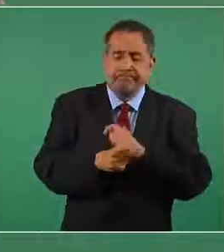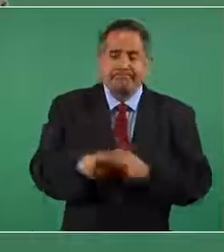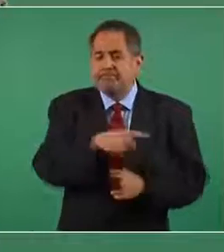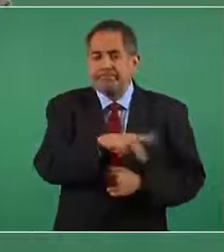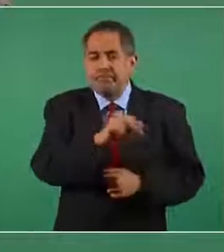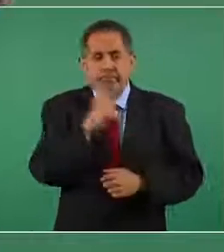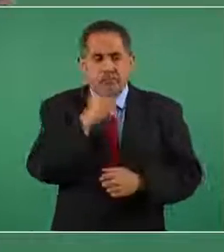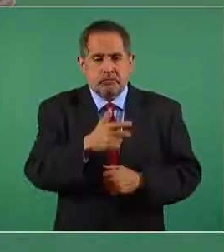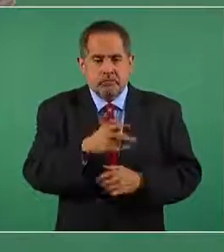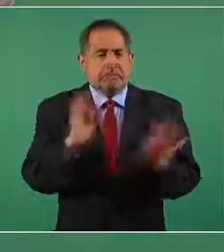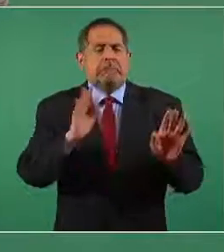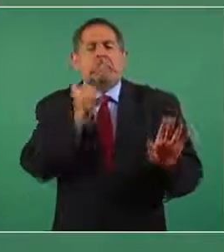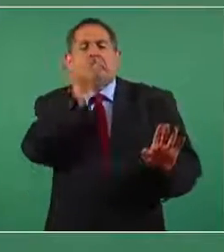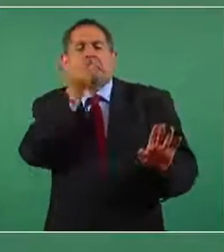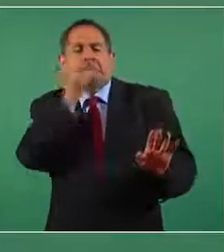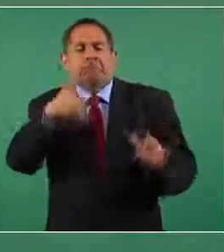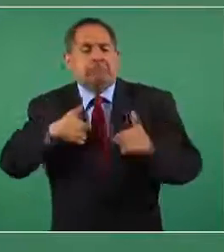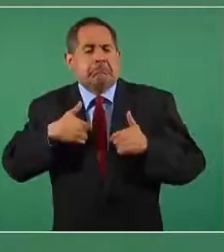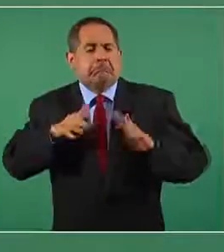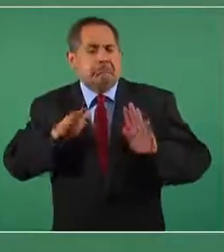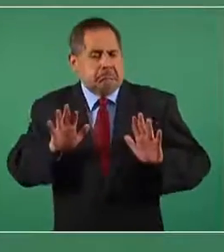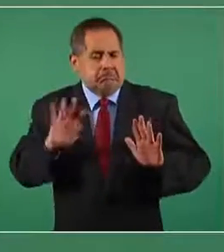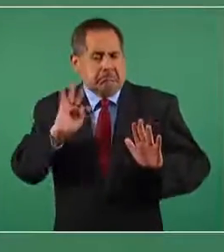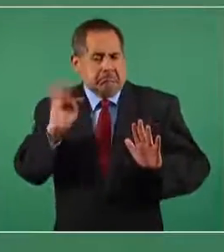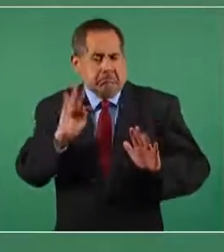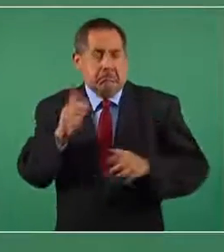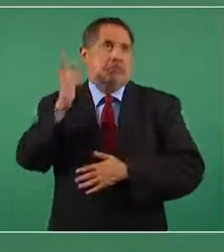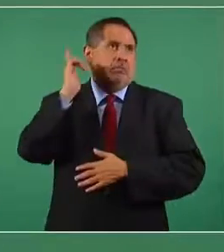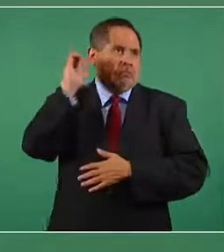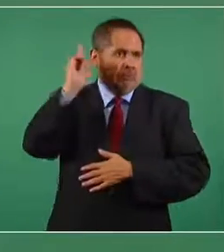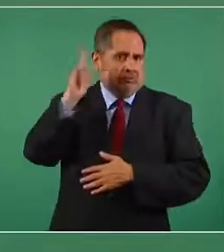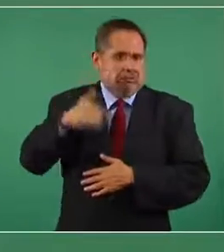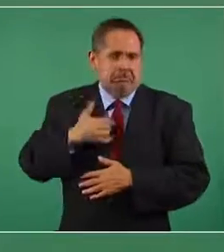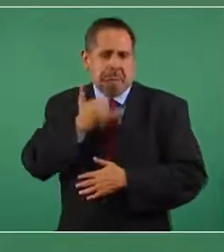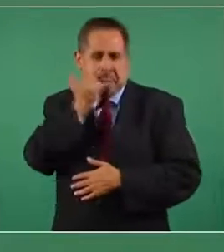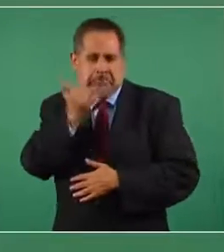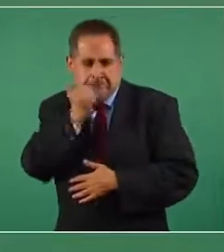A lo mejor me equivoco, ¿no? Y ojalá y me equivoque.